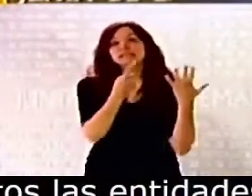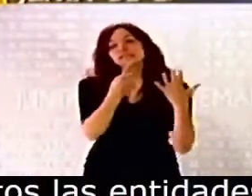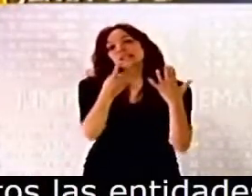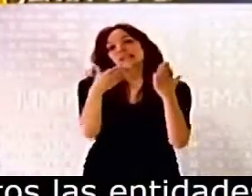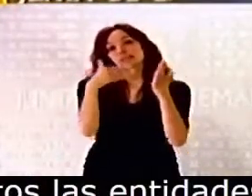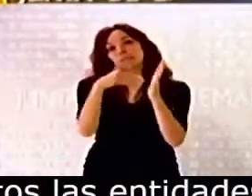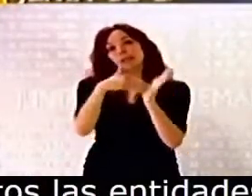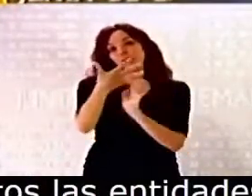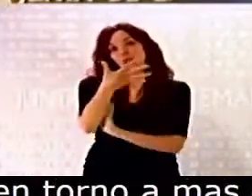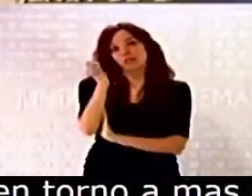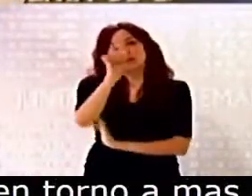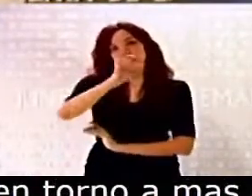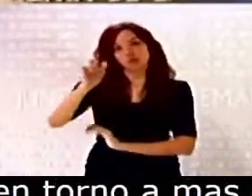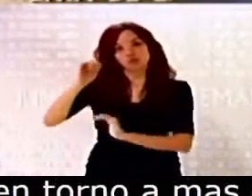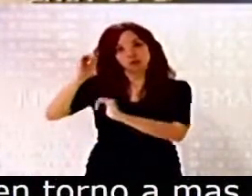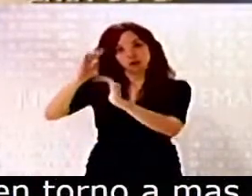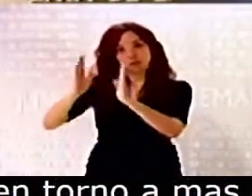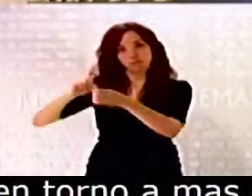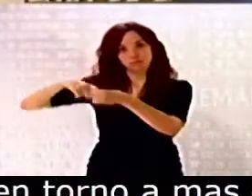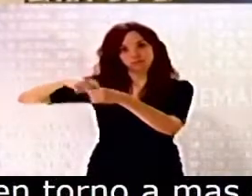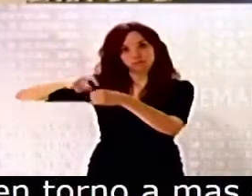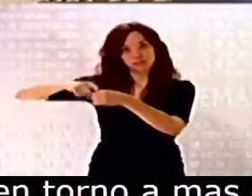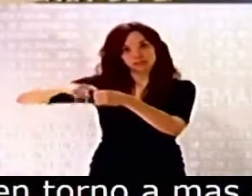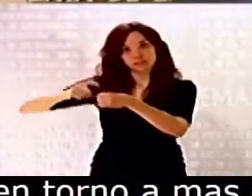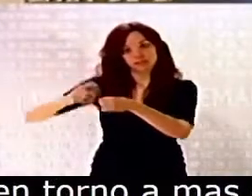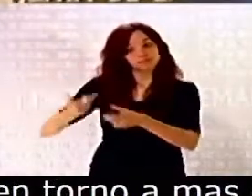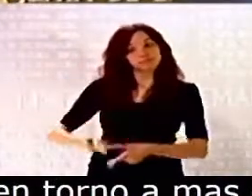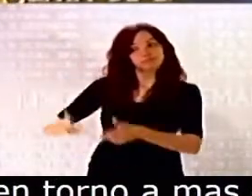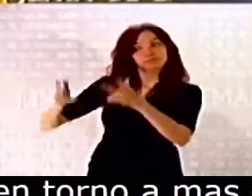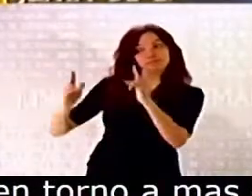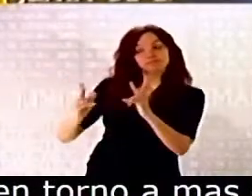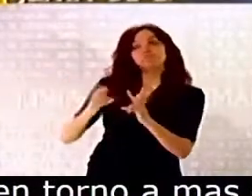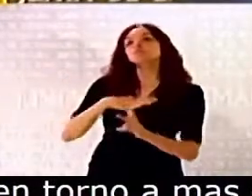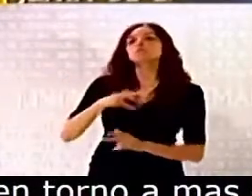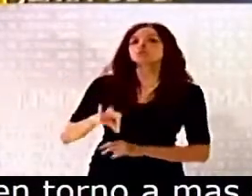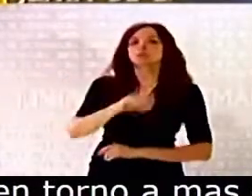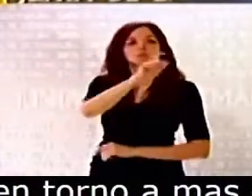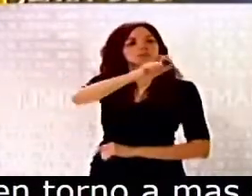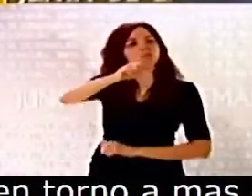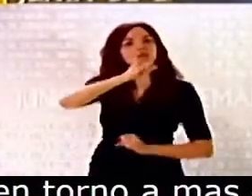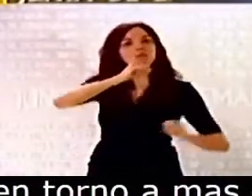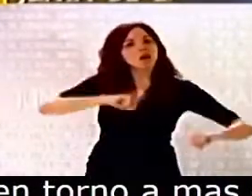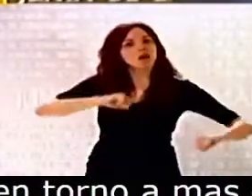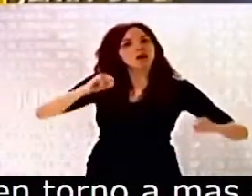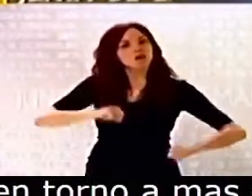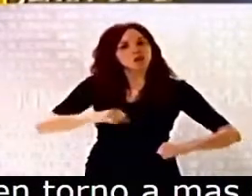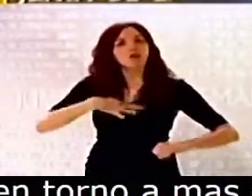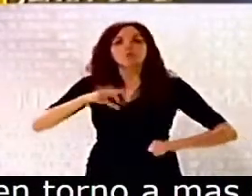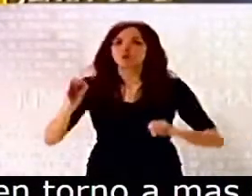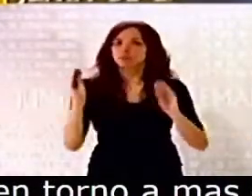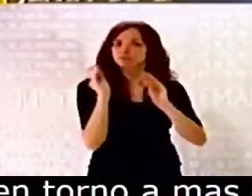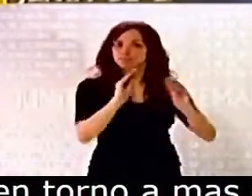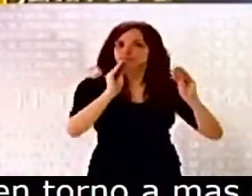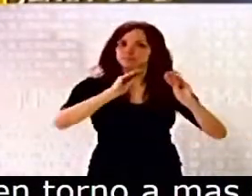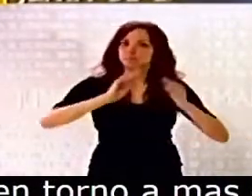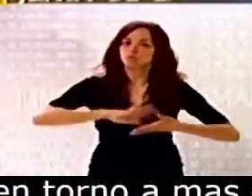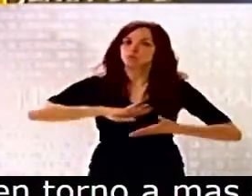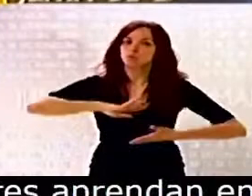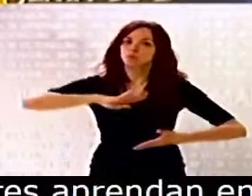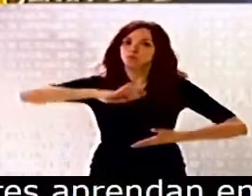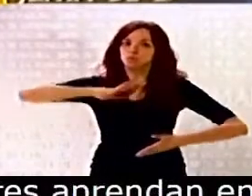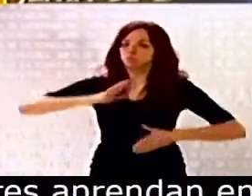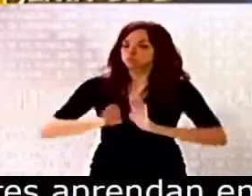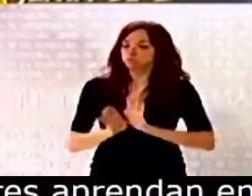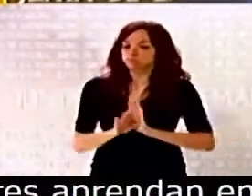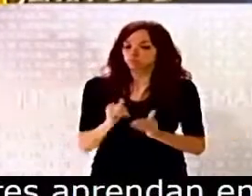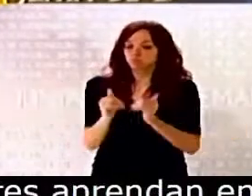6.500 personas y que ha permitido que muchas personas mayores puedan seguir aprendiendo a lo largo de la vida, probablemente porque en el tiempo